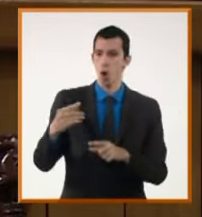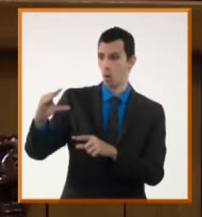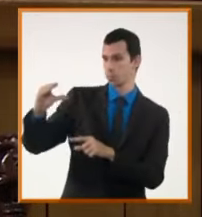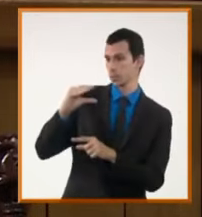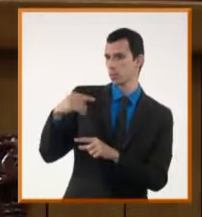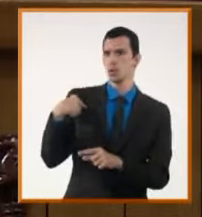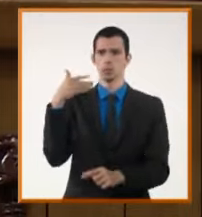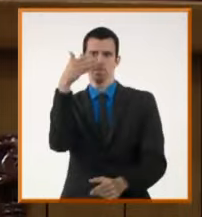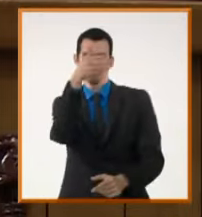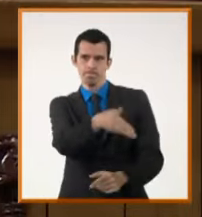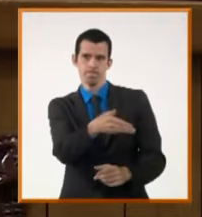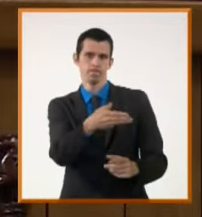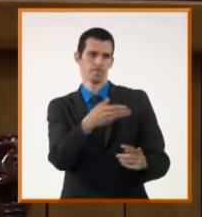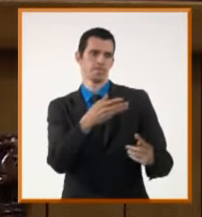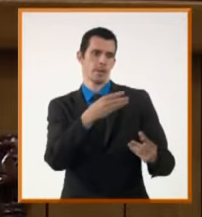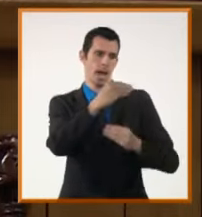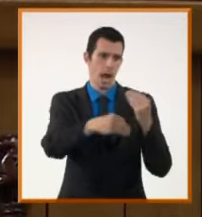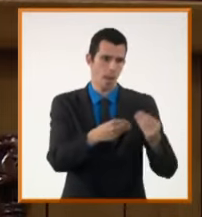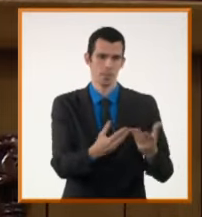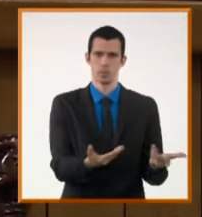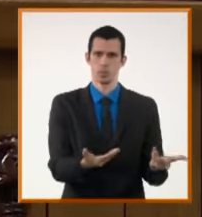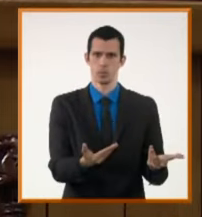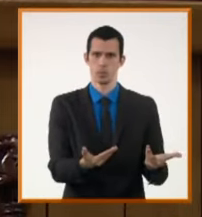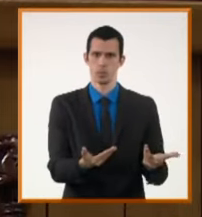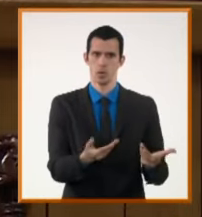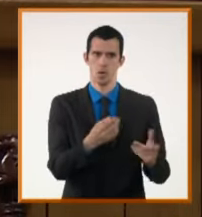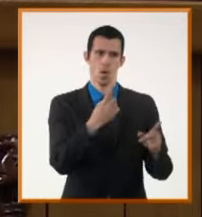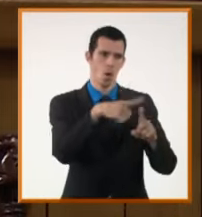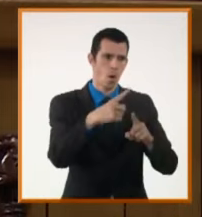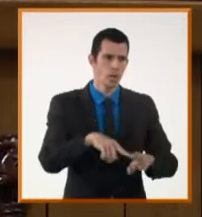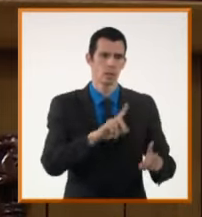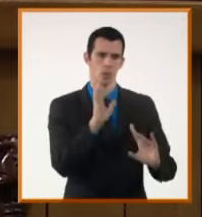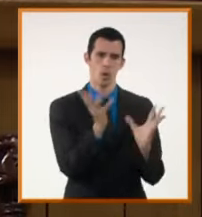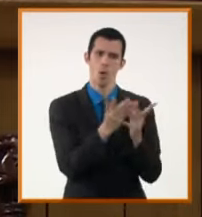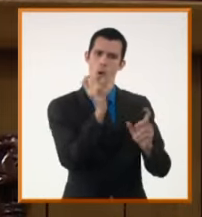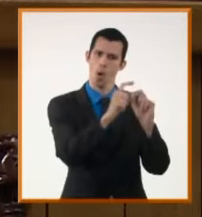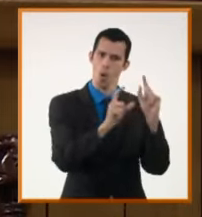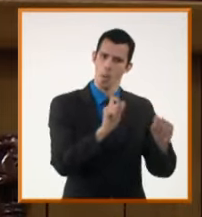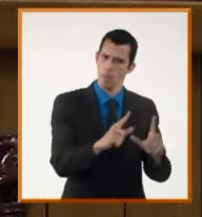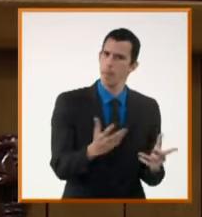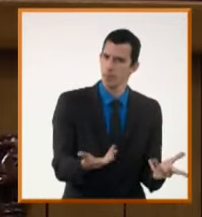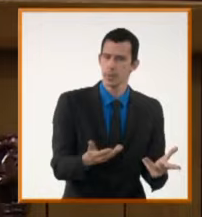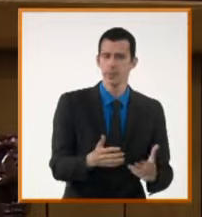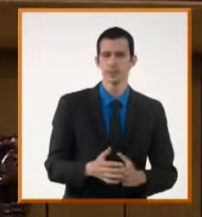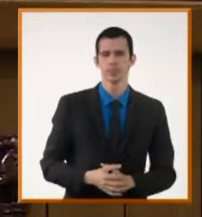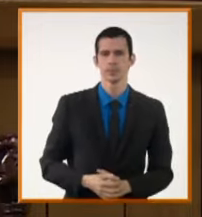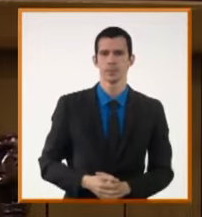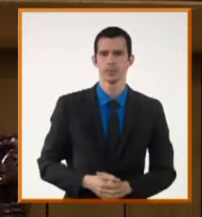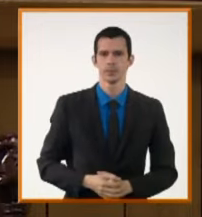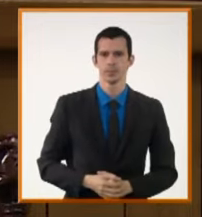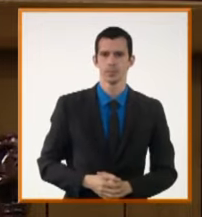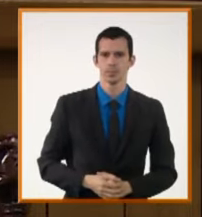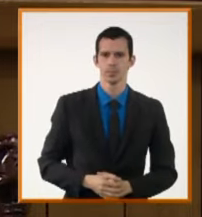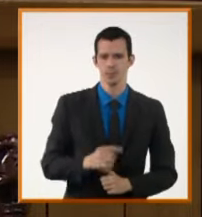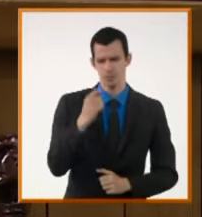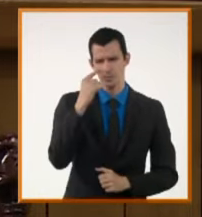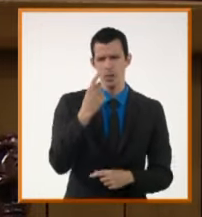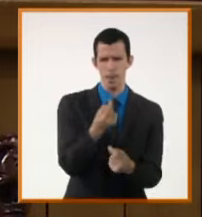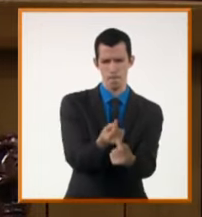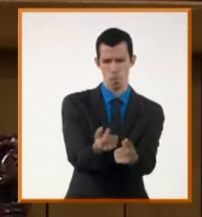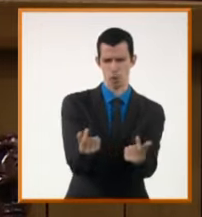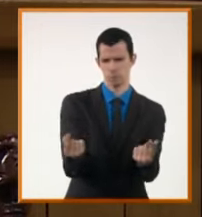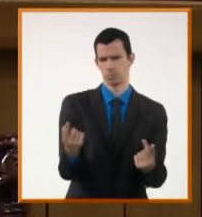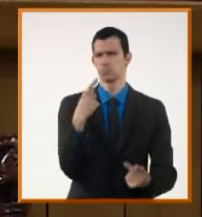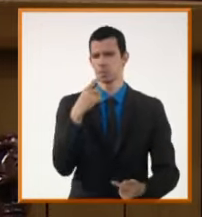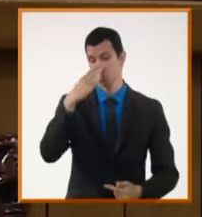a dolarizar la economía. No, no es la visión nuestra, no es dolarizar la economía. Todo lo contrario, tenemos aprobado